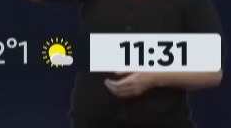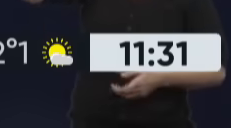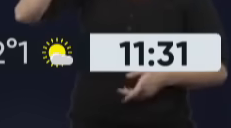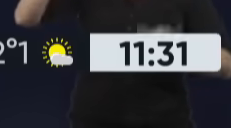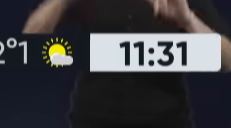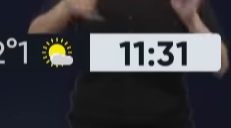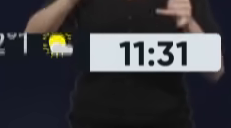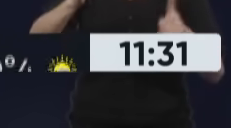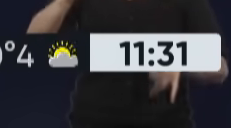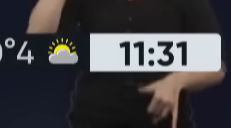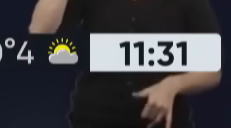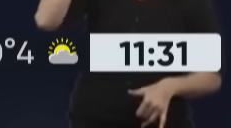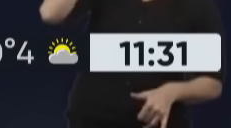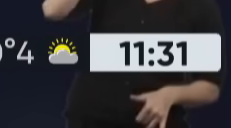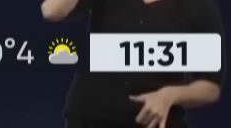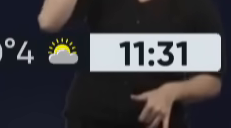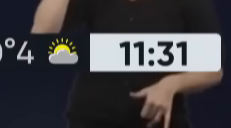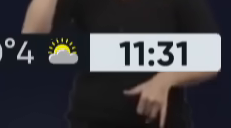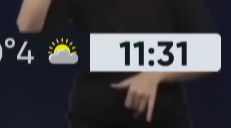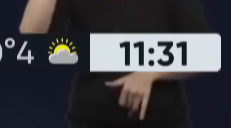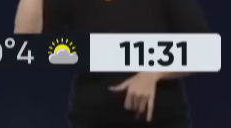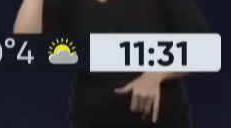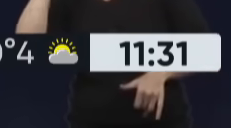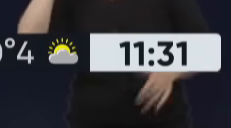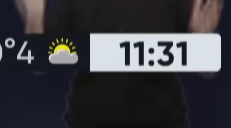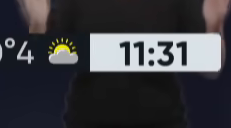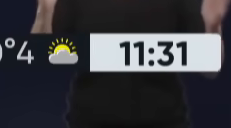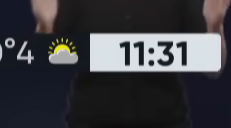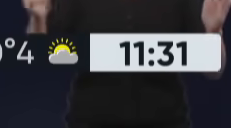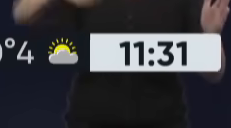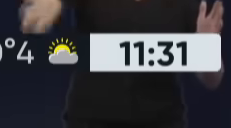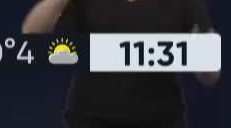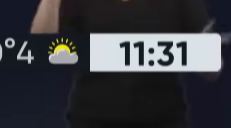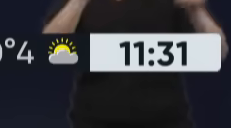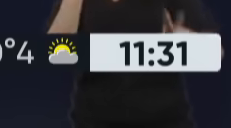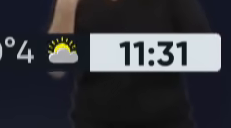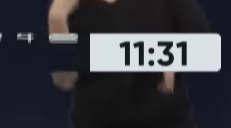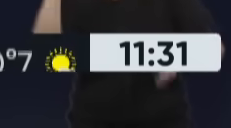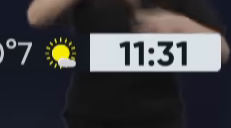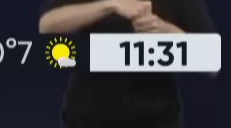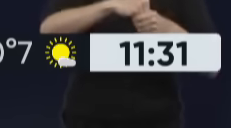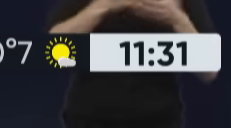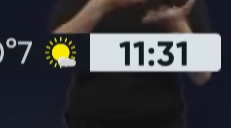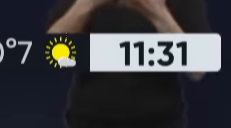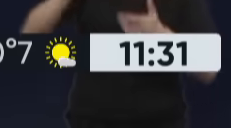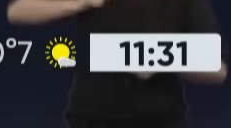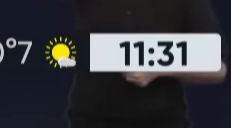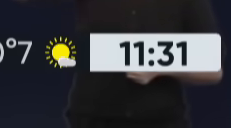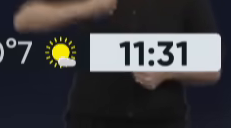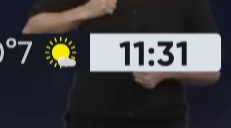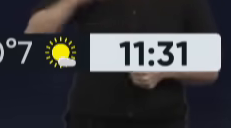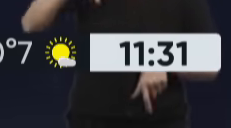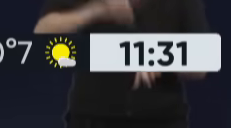entre 18 y 28 años que deseen servir a la nación. De ahora en más funcionará un programa educativo y